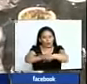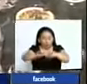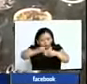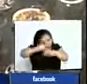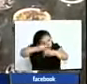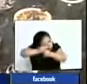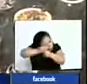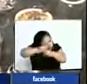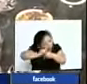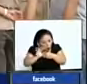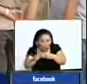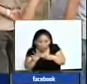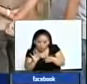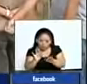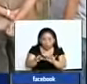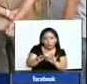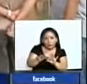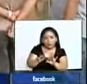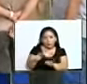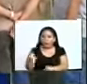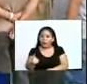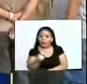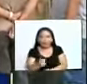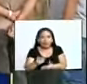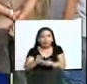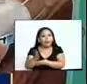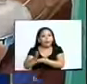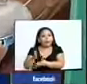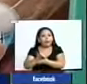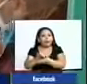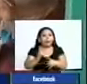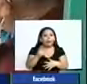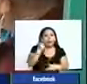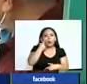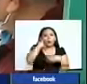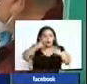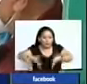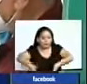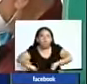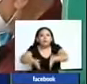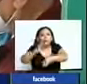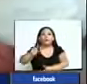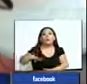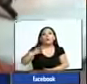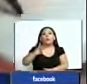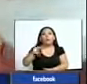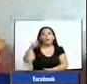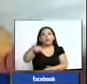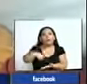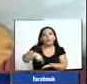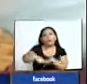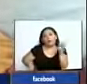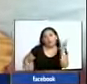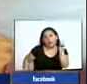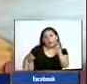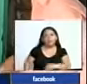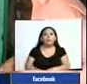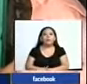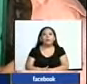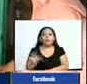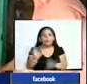automáticos y electrónicos, que a diario llevan los clientes, buscándolos sobre la cuarta calle Oriente en San Salvador. Algunos